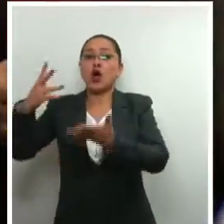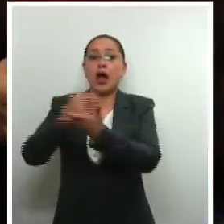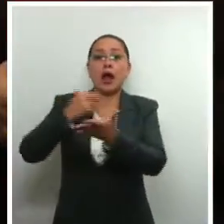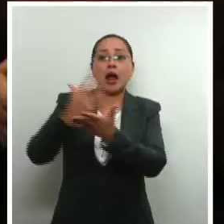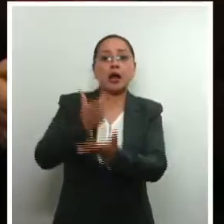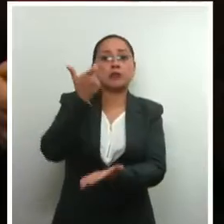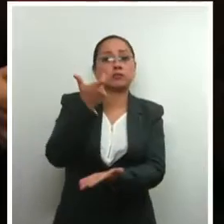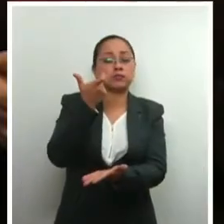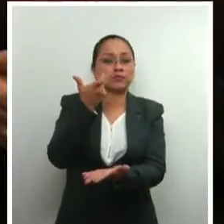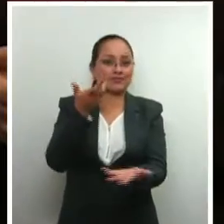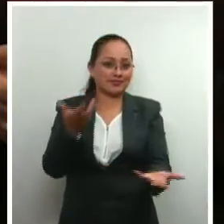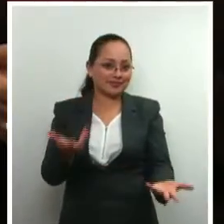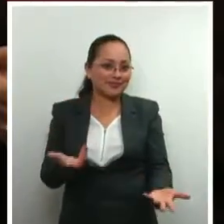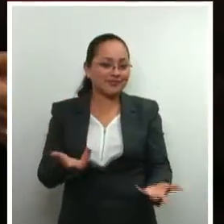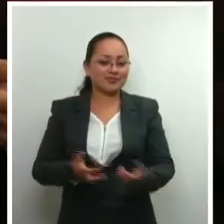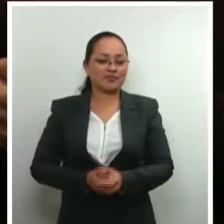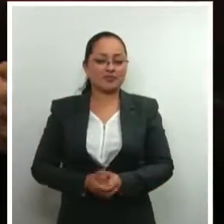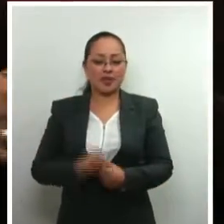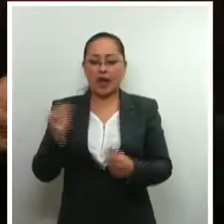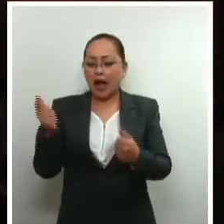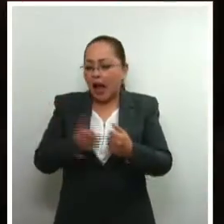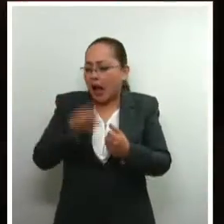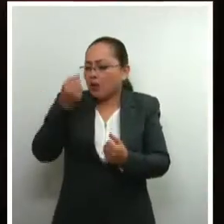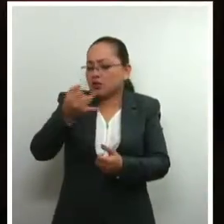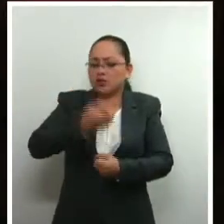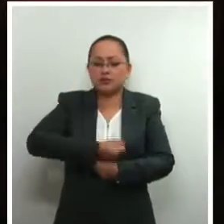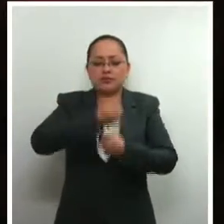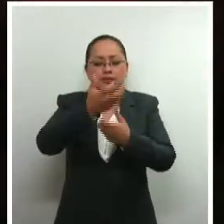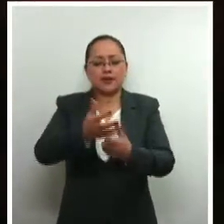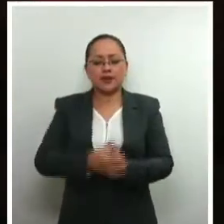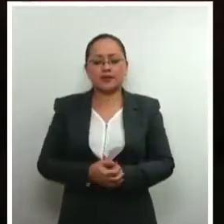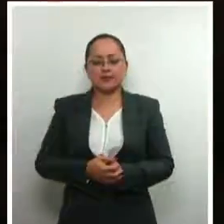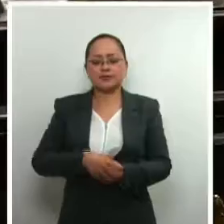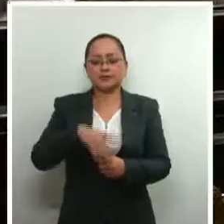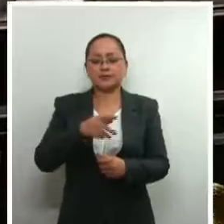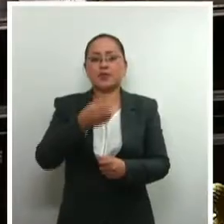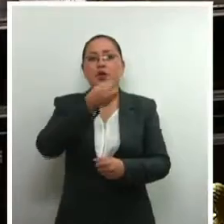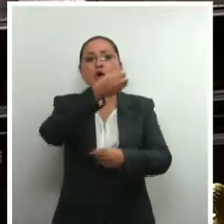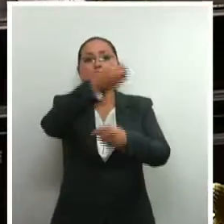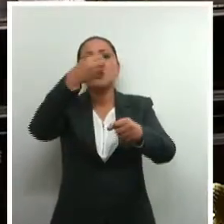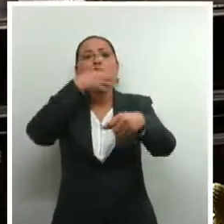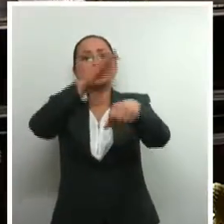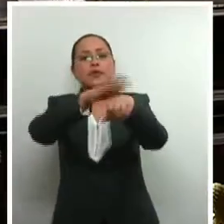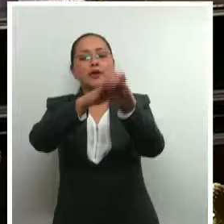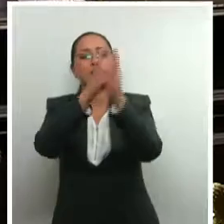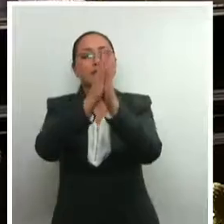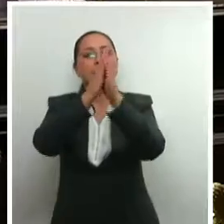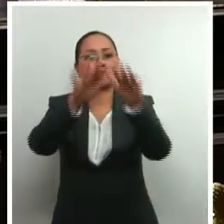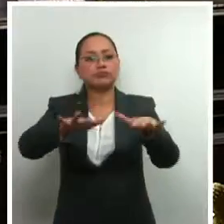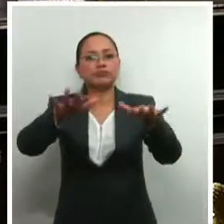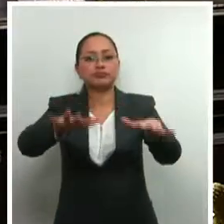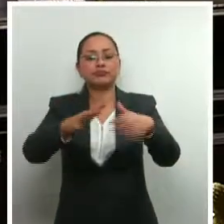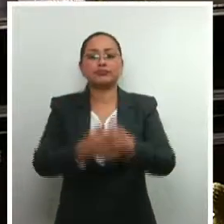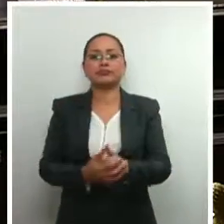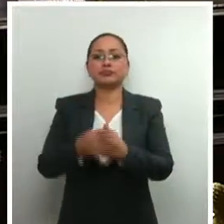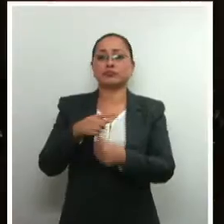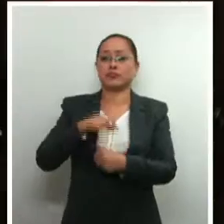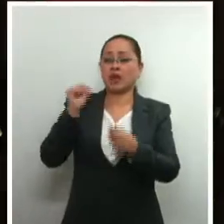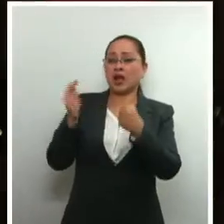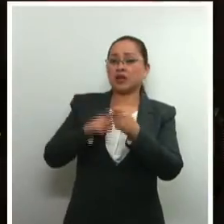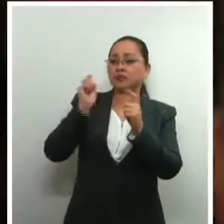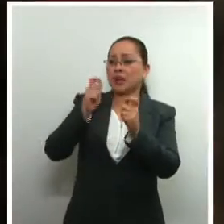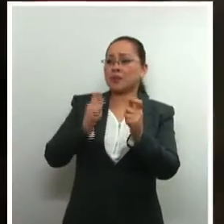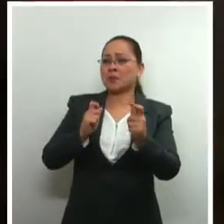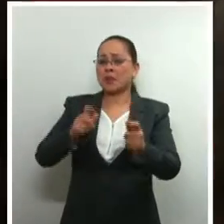fortunas. Algo así dije, pero no... Orden en la sala. No considero que fueron mal interpretadas